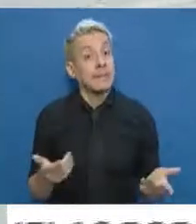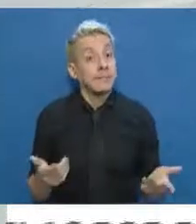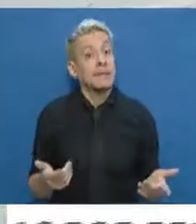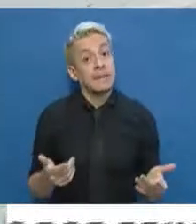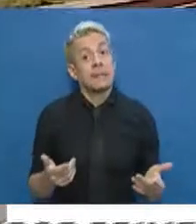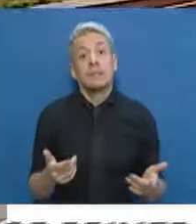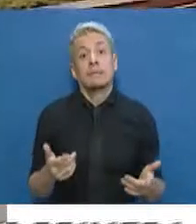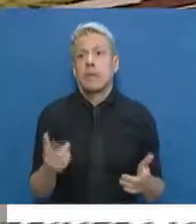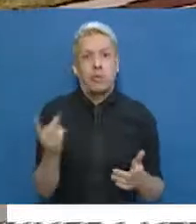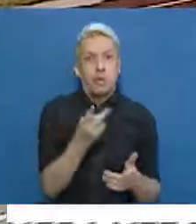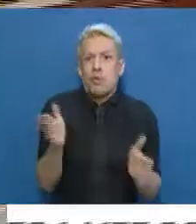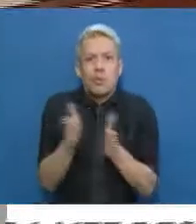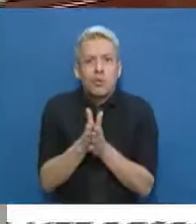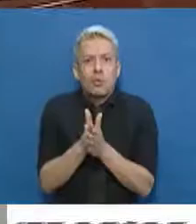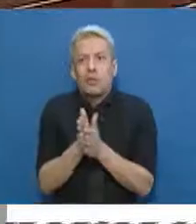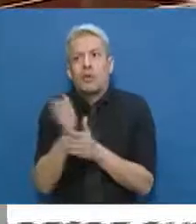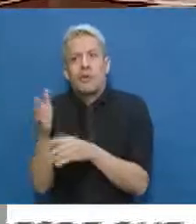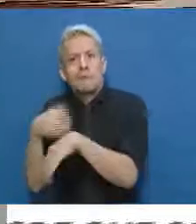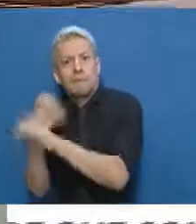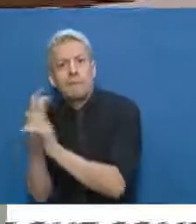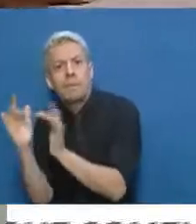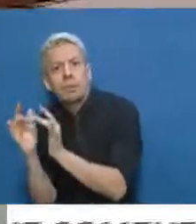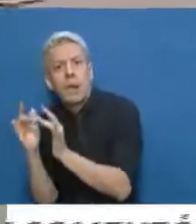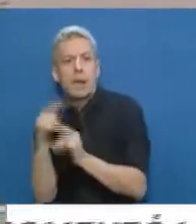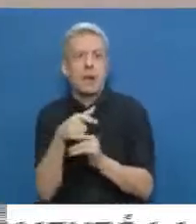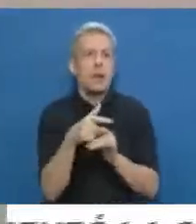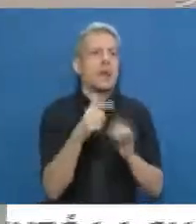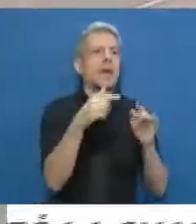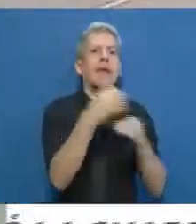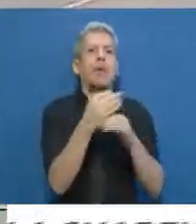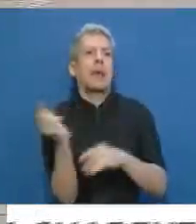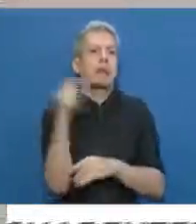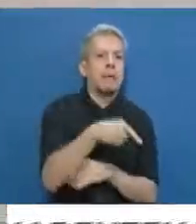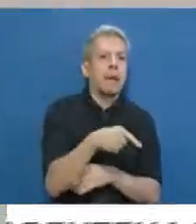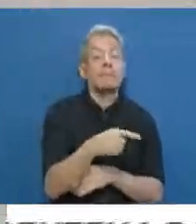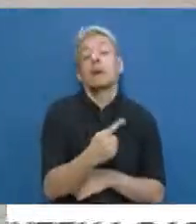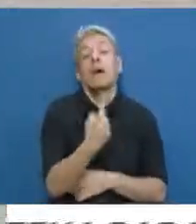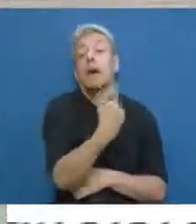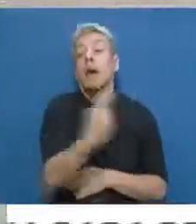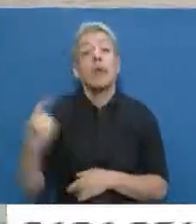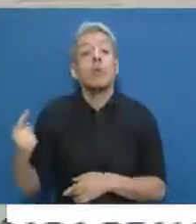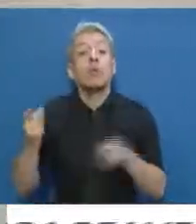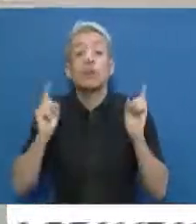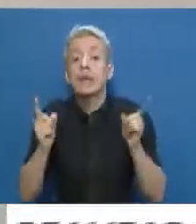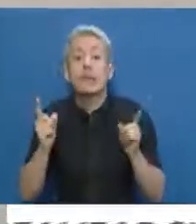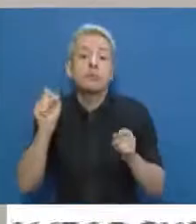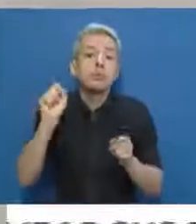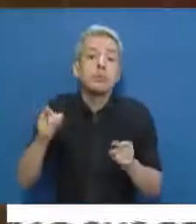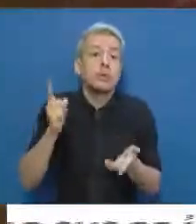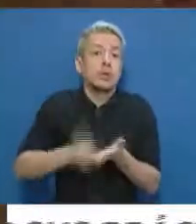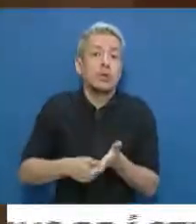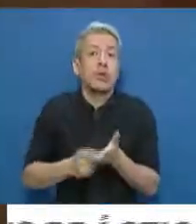lo virtual, por lo cual habilita a que cada uno tenga la decisión que quiera tomar. Pusieron